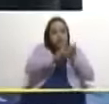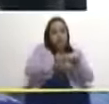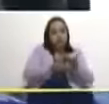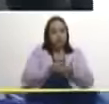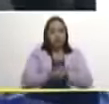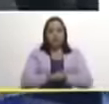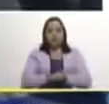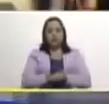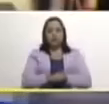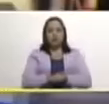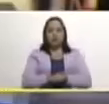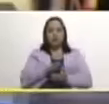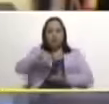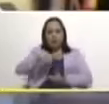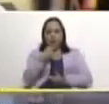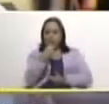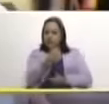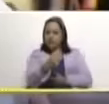uno dice: